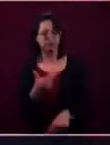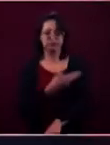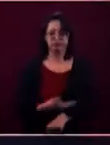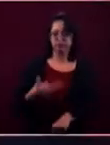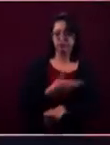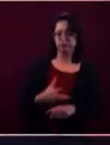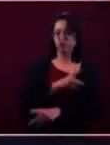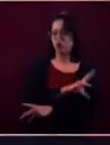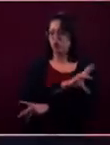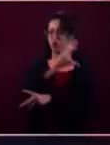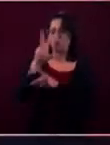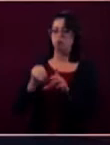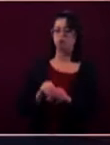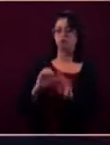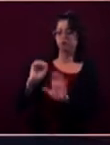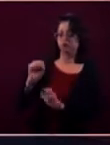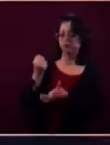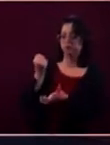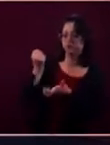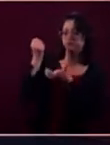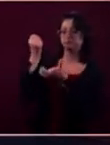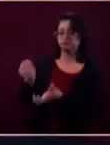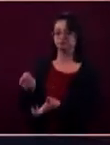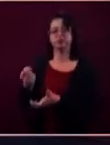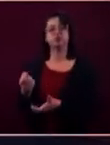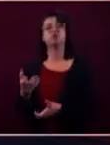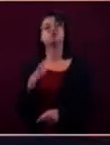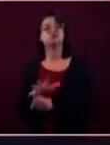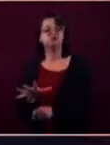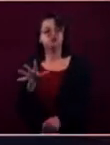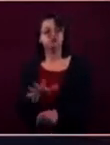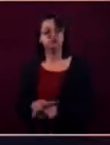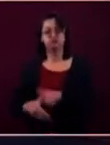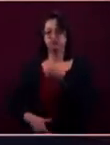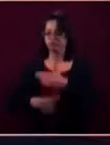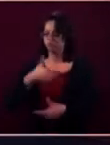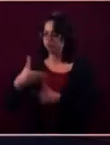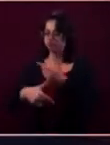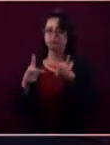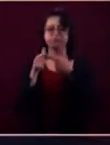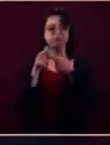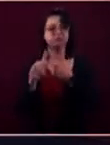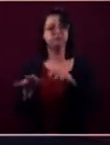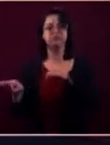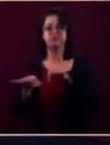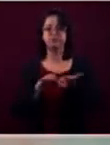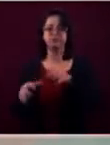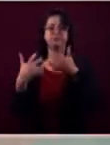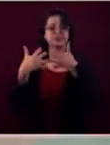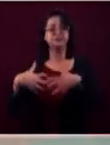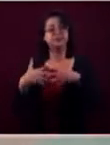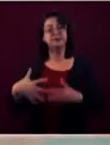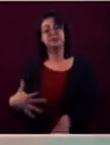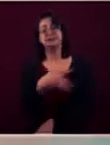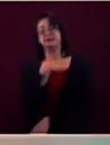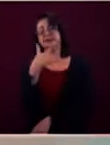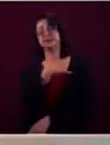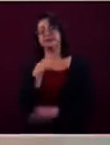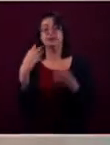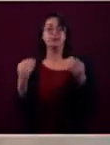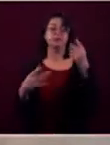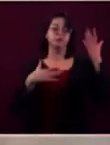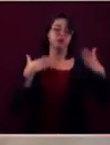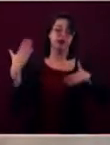los recursos públicos para su debido funcionamiento. Esto desde luego es motivo de gran